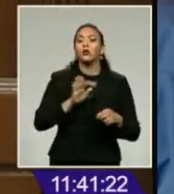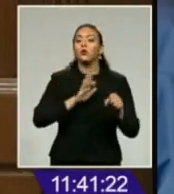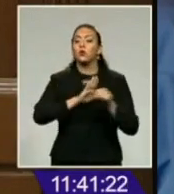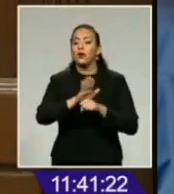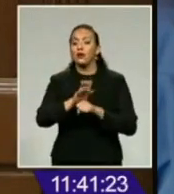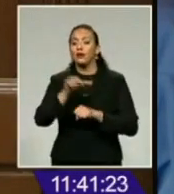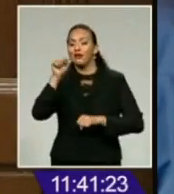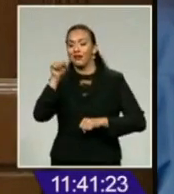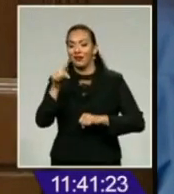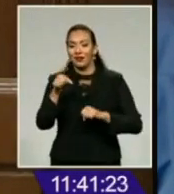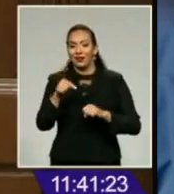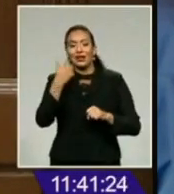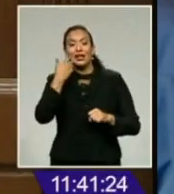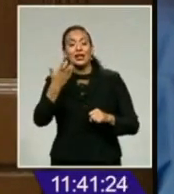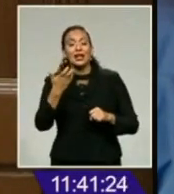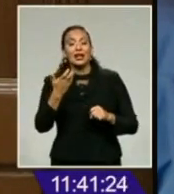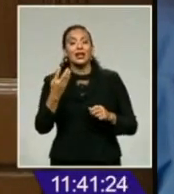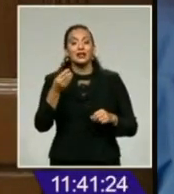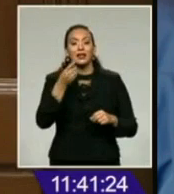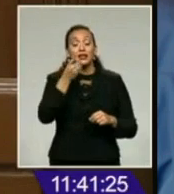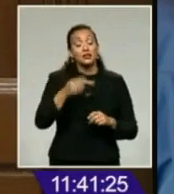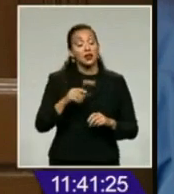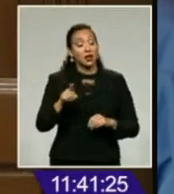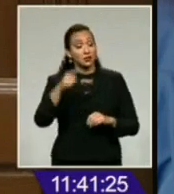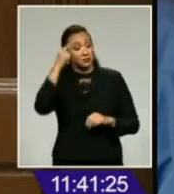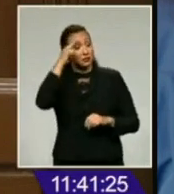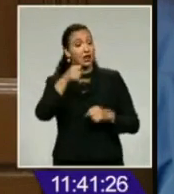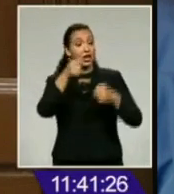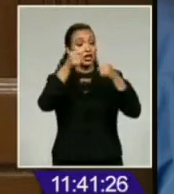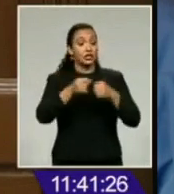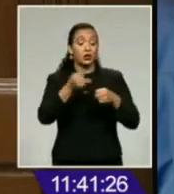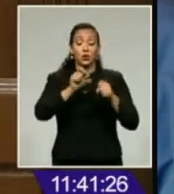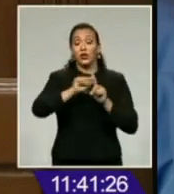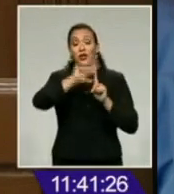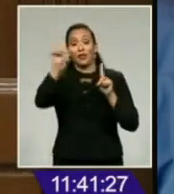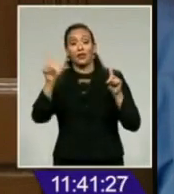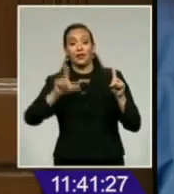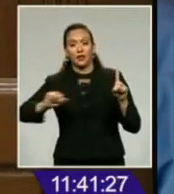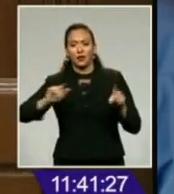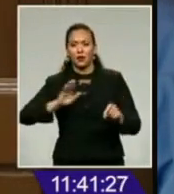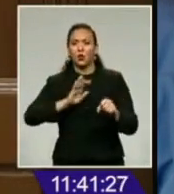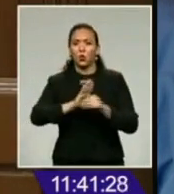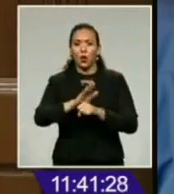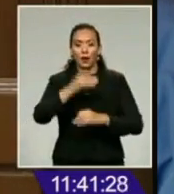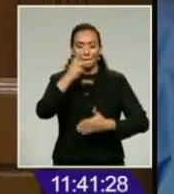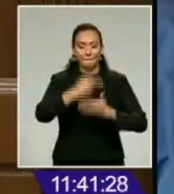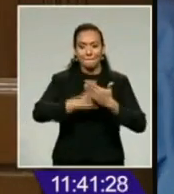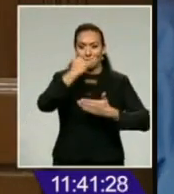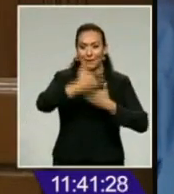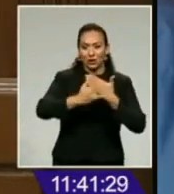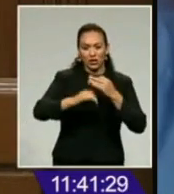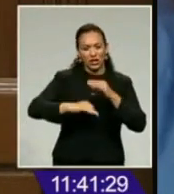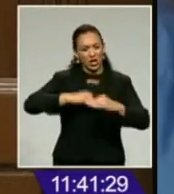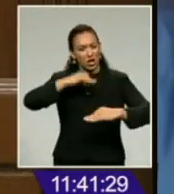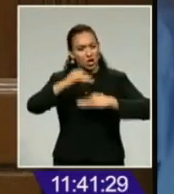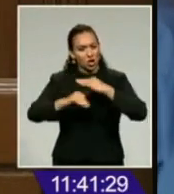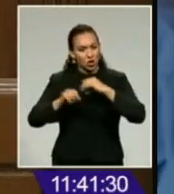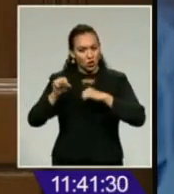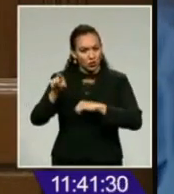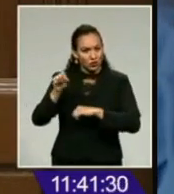clasificar como de interés público y seguridad nacional todos los proyectos y las obras que el propio gobierno